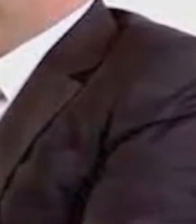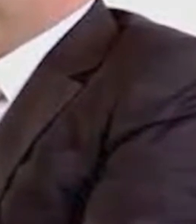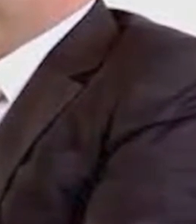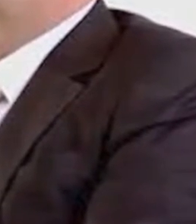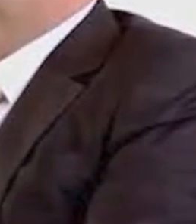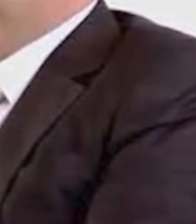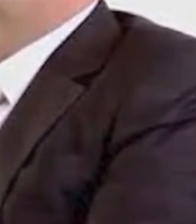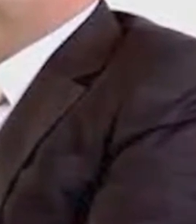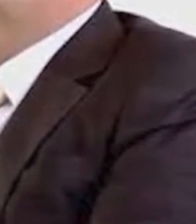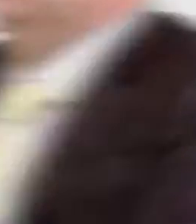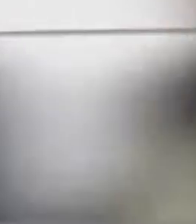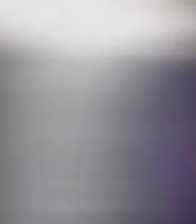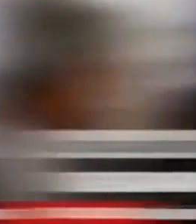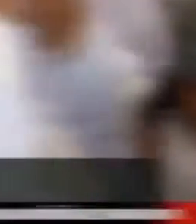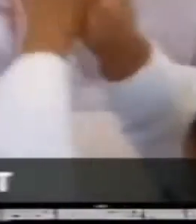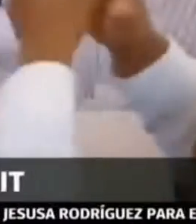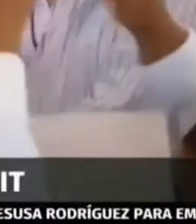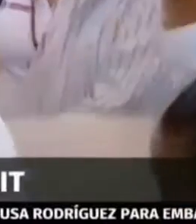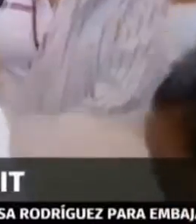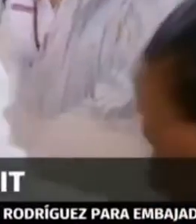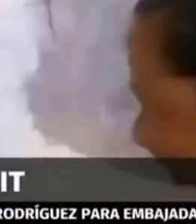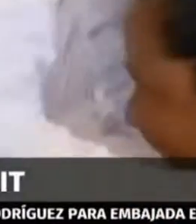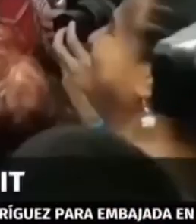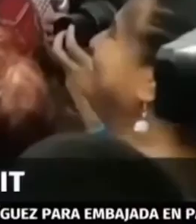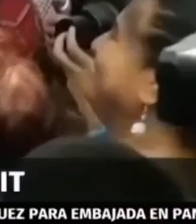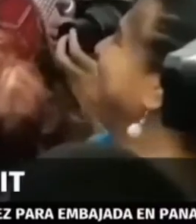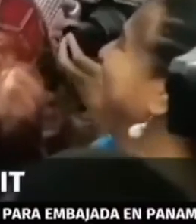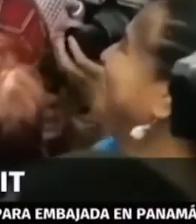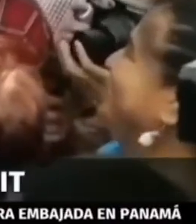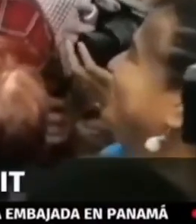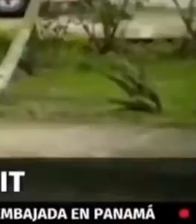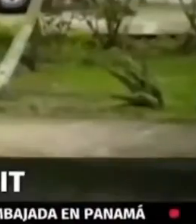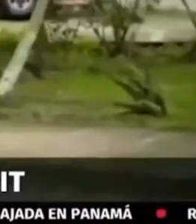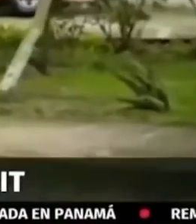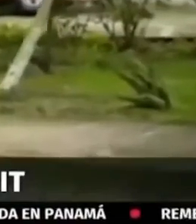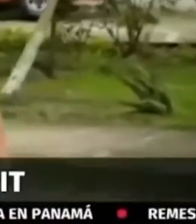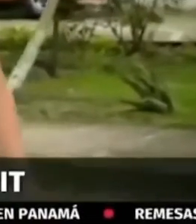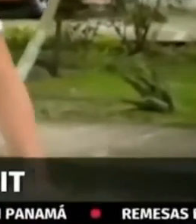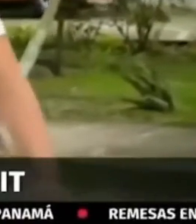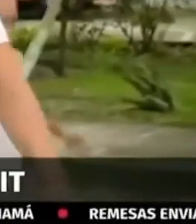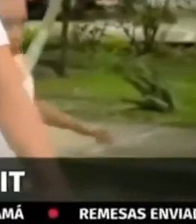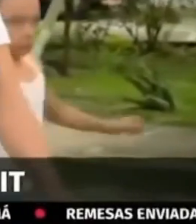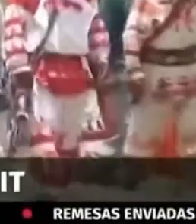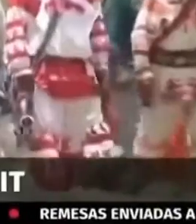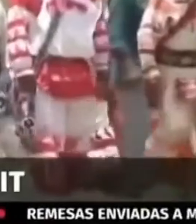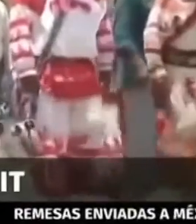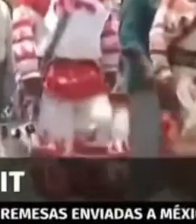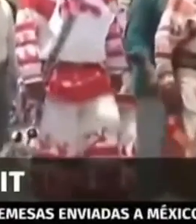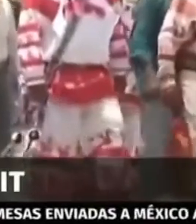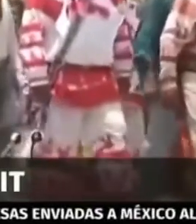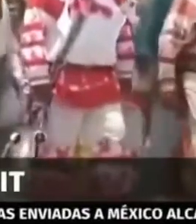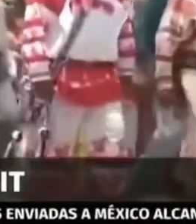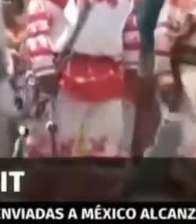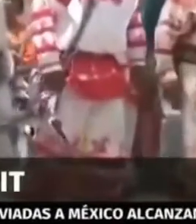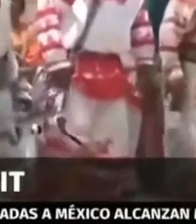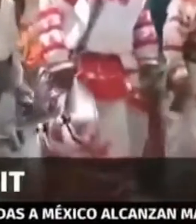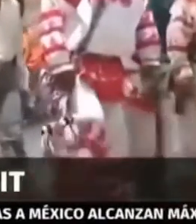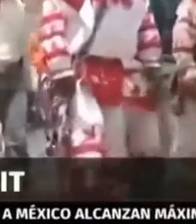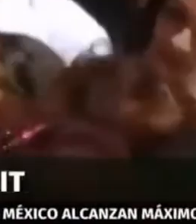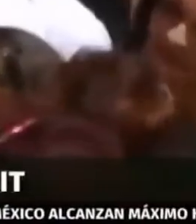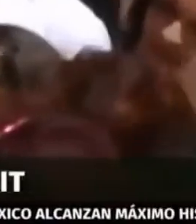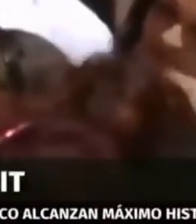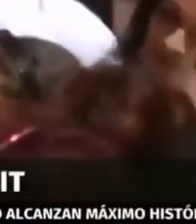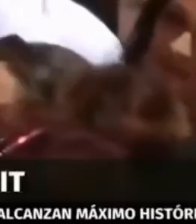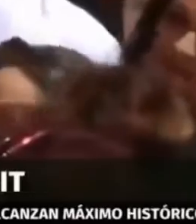la campaña a gobernador. El testigo narró que cuando Roberto Sandoval se convirtió en gobernador en septiembre de 2011, él fue